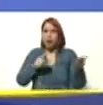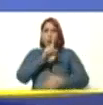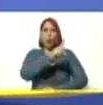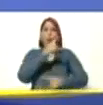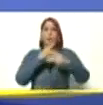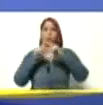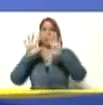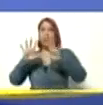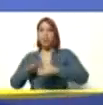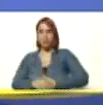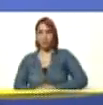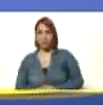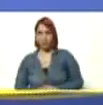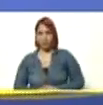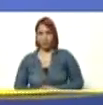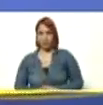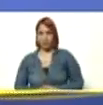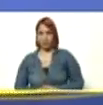1x10?